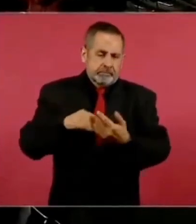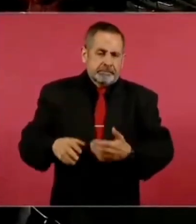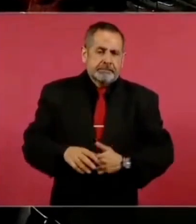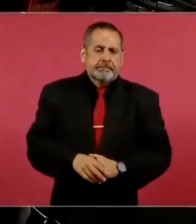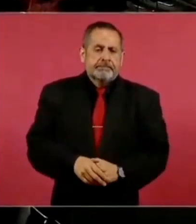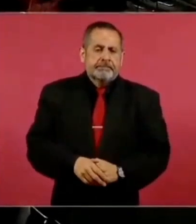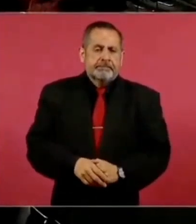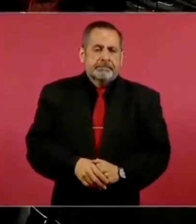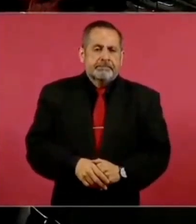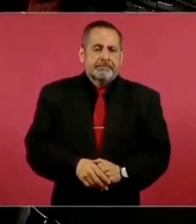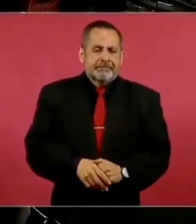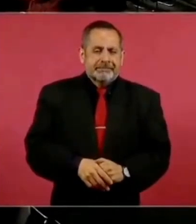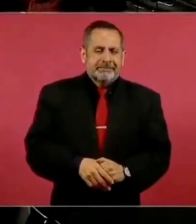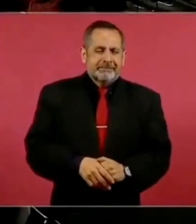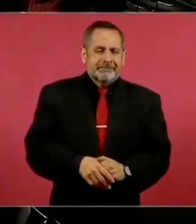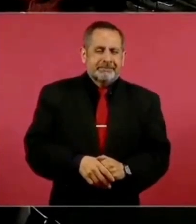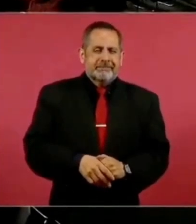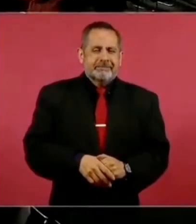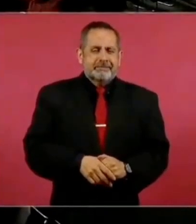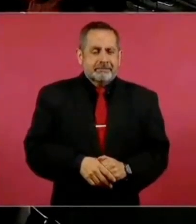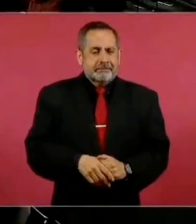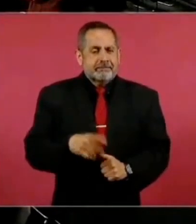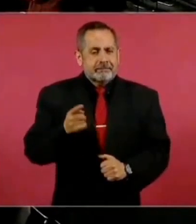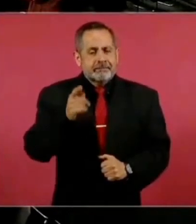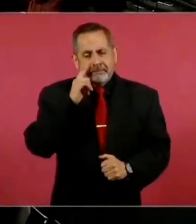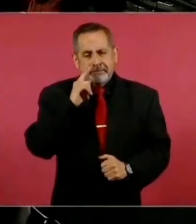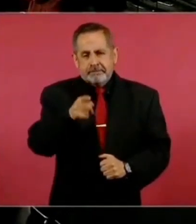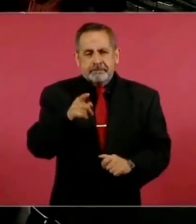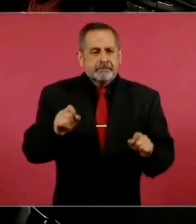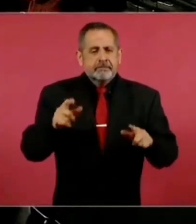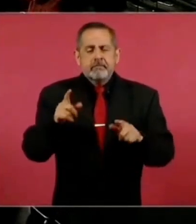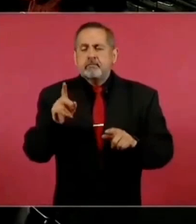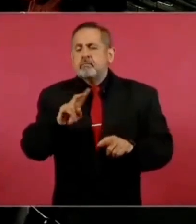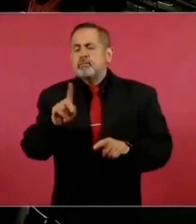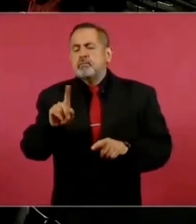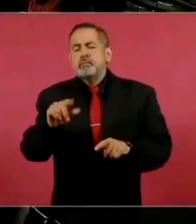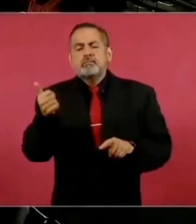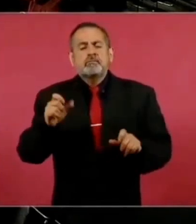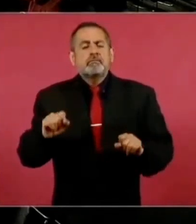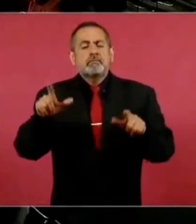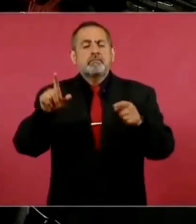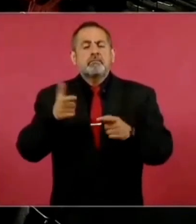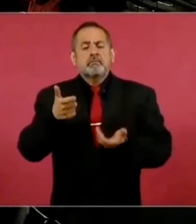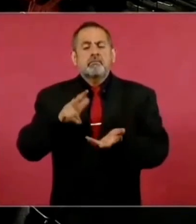Pero este es el comportamiento, pero la de los precios,